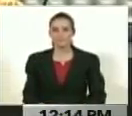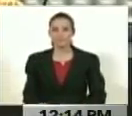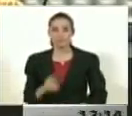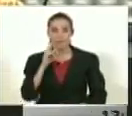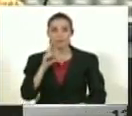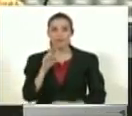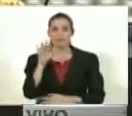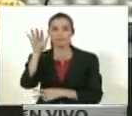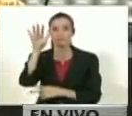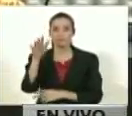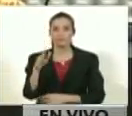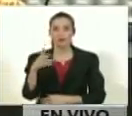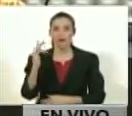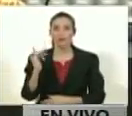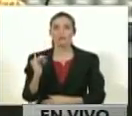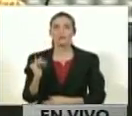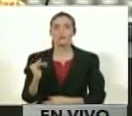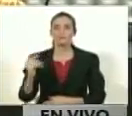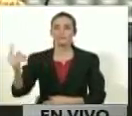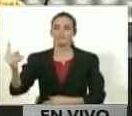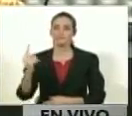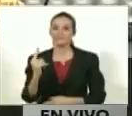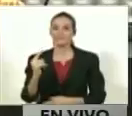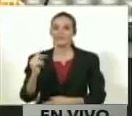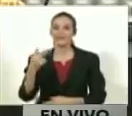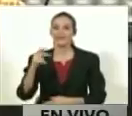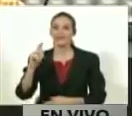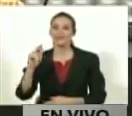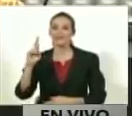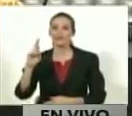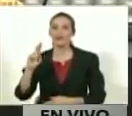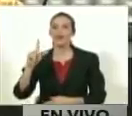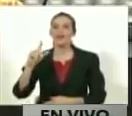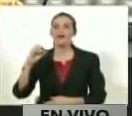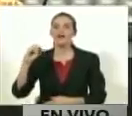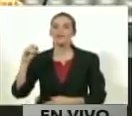Veremos. Aquí está entrando al estudio Héctor